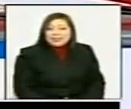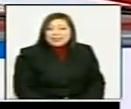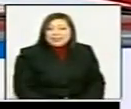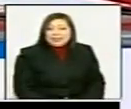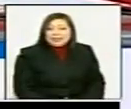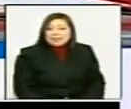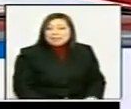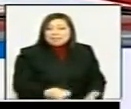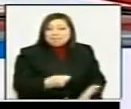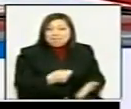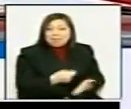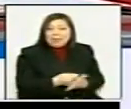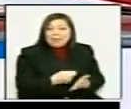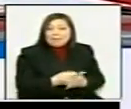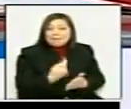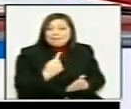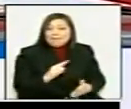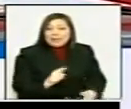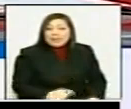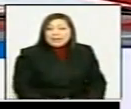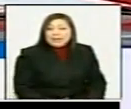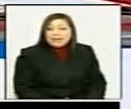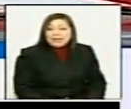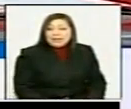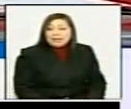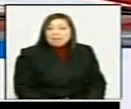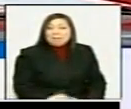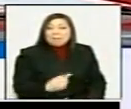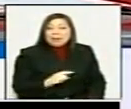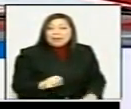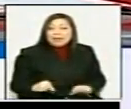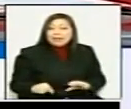que pagan para orientar